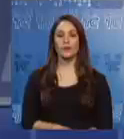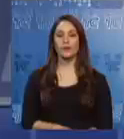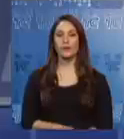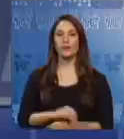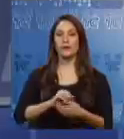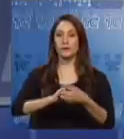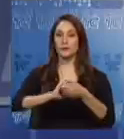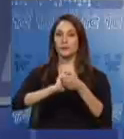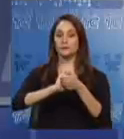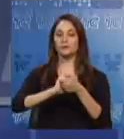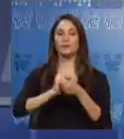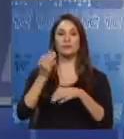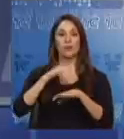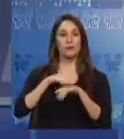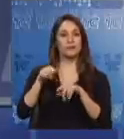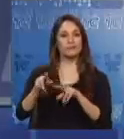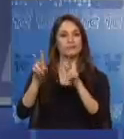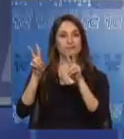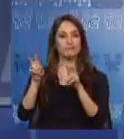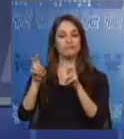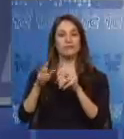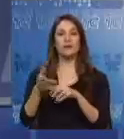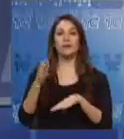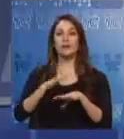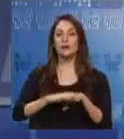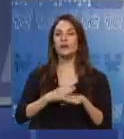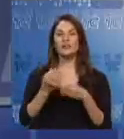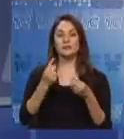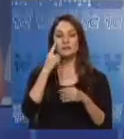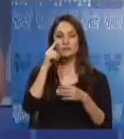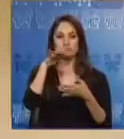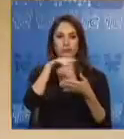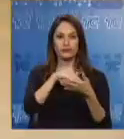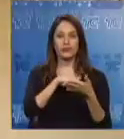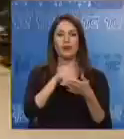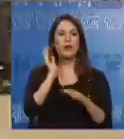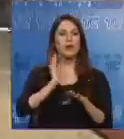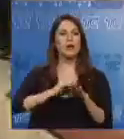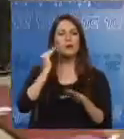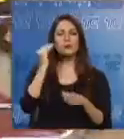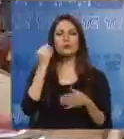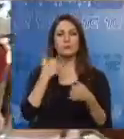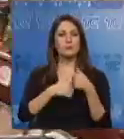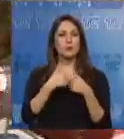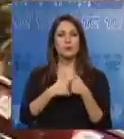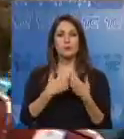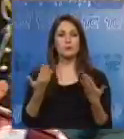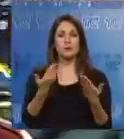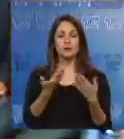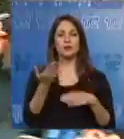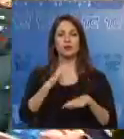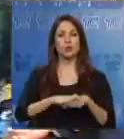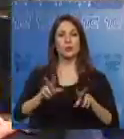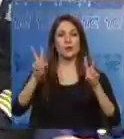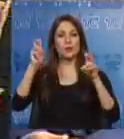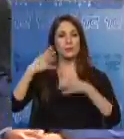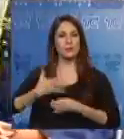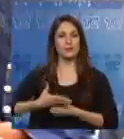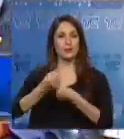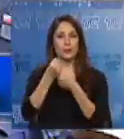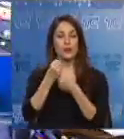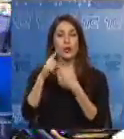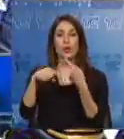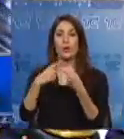Amigos televidentes, y sobre este tema, en un evento académico se analizaron las consecuencias y desafíos que dejará en materia de seguridad el fin